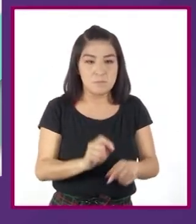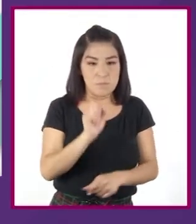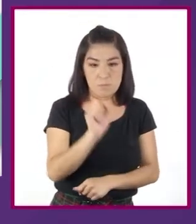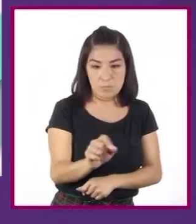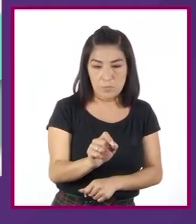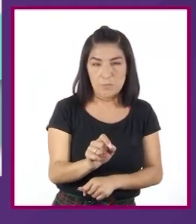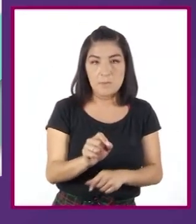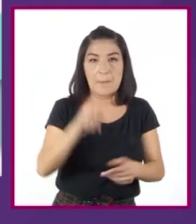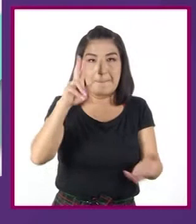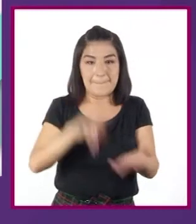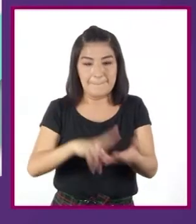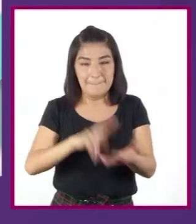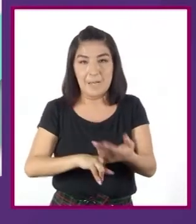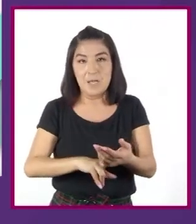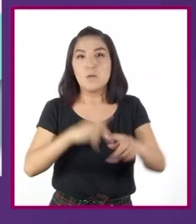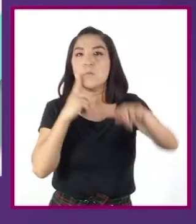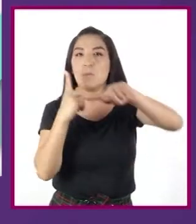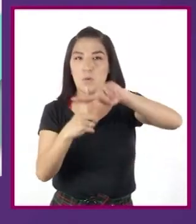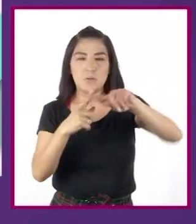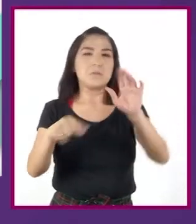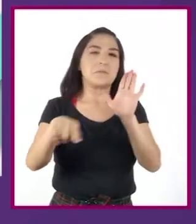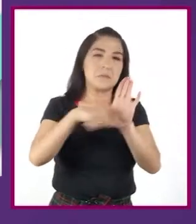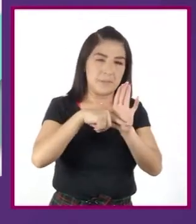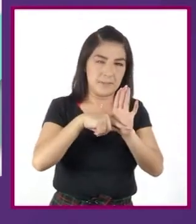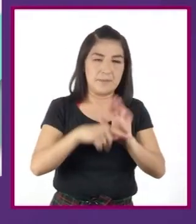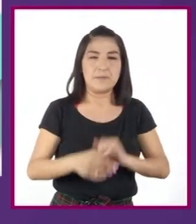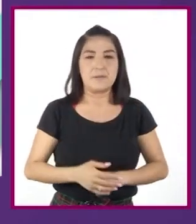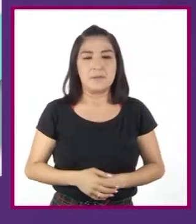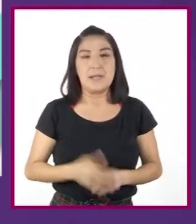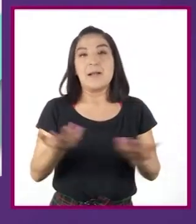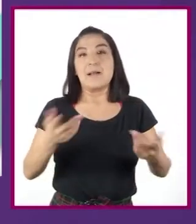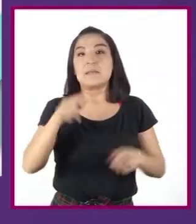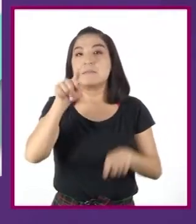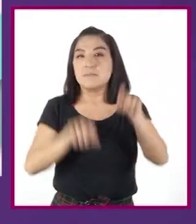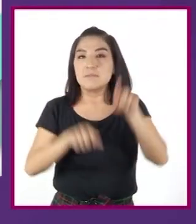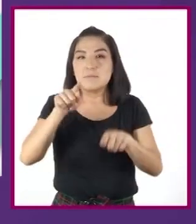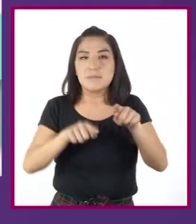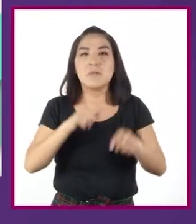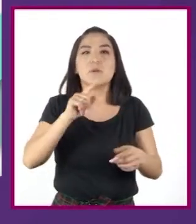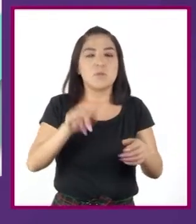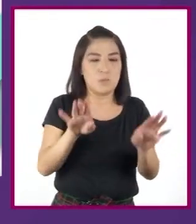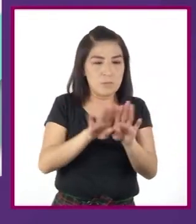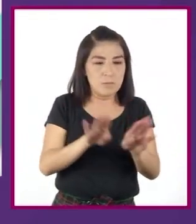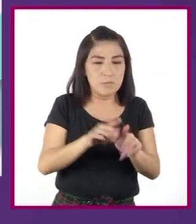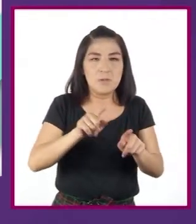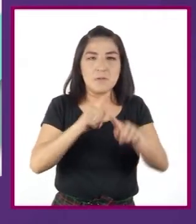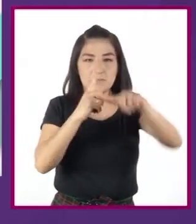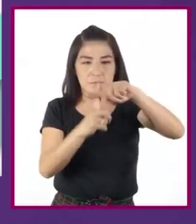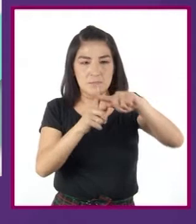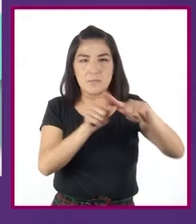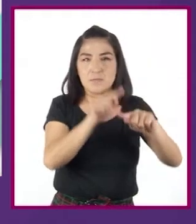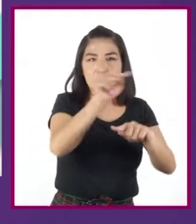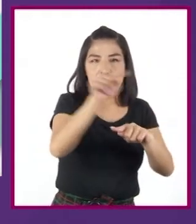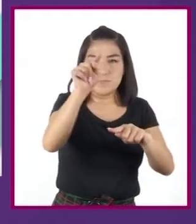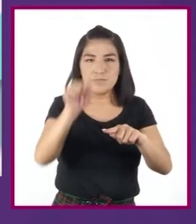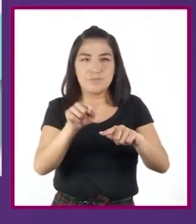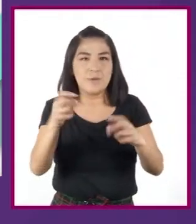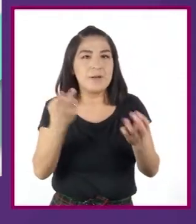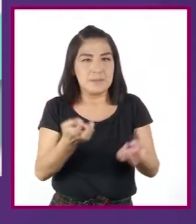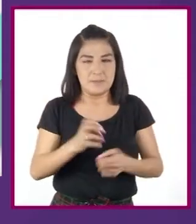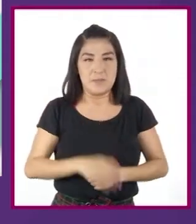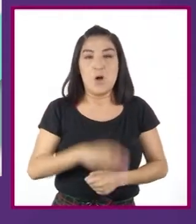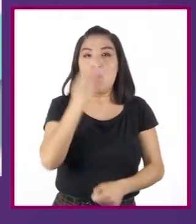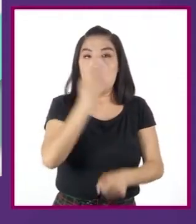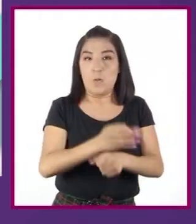tener valores positivos y negativos según la región del plano donde se encuentre. En esta